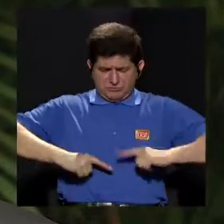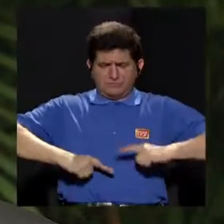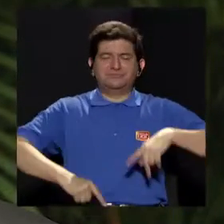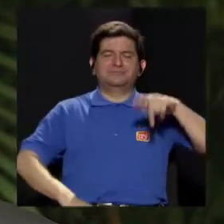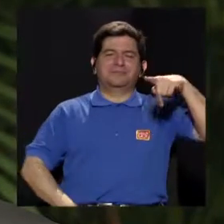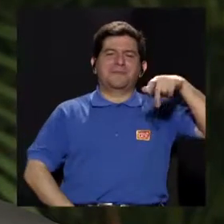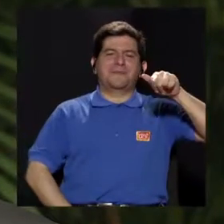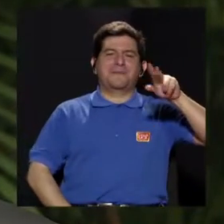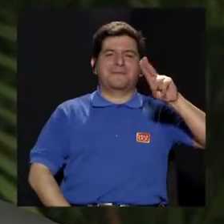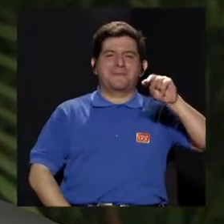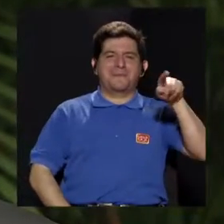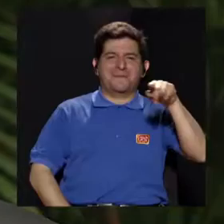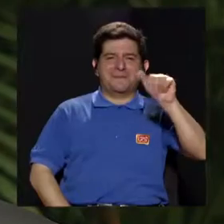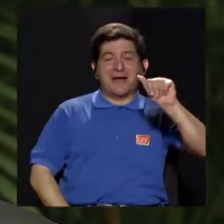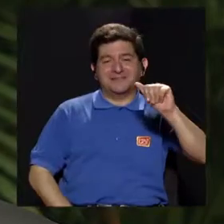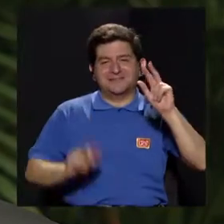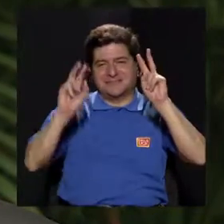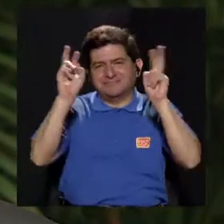como usted muy bien dijo.